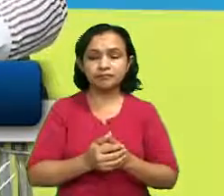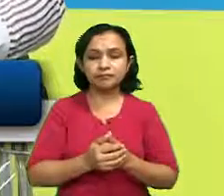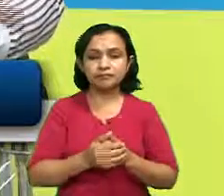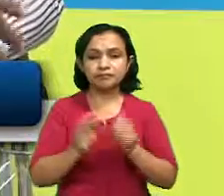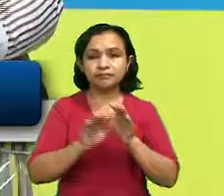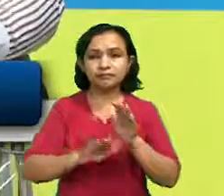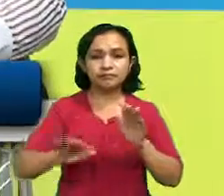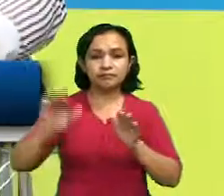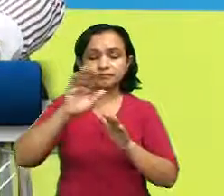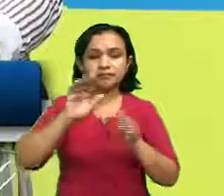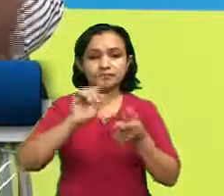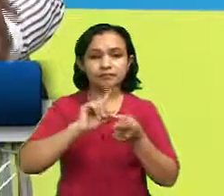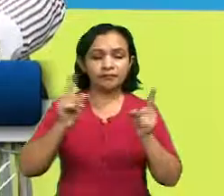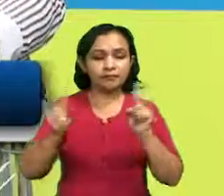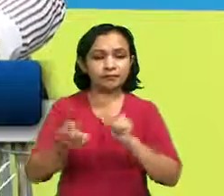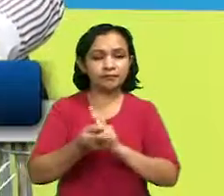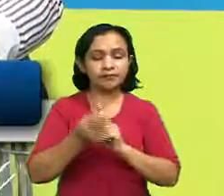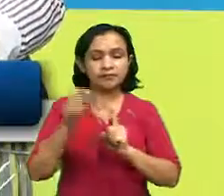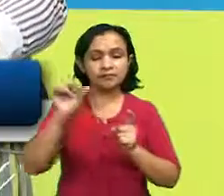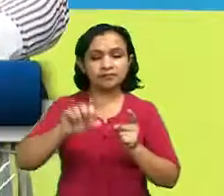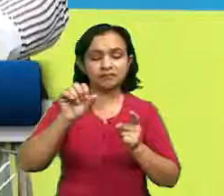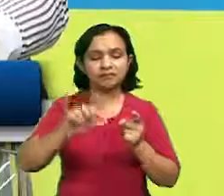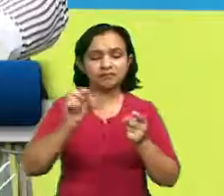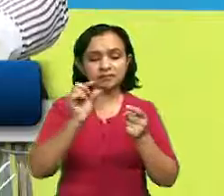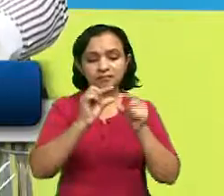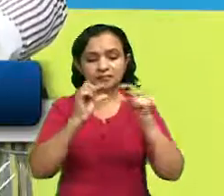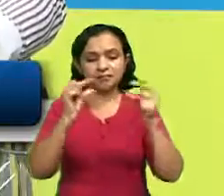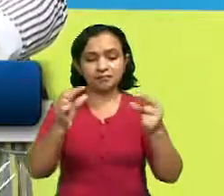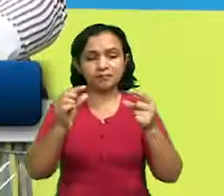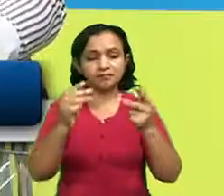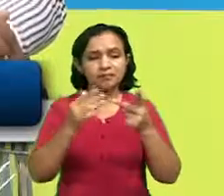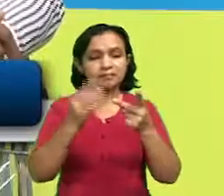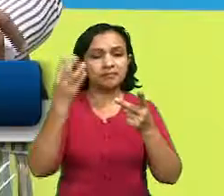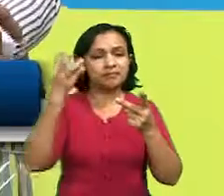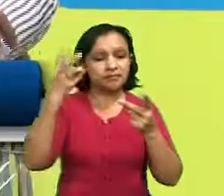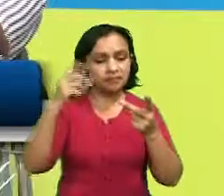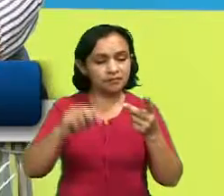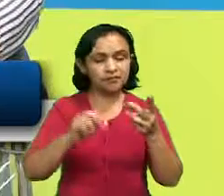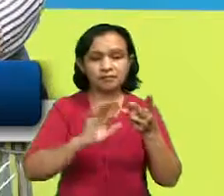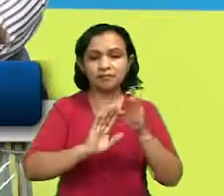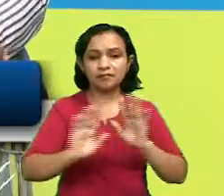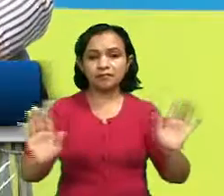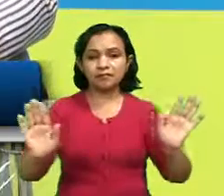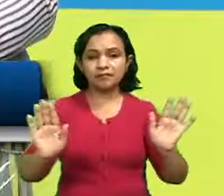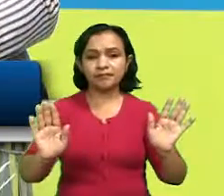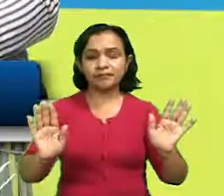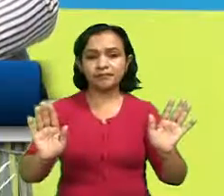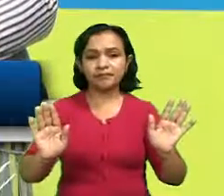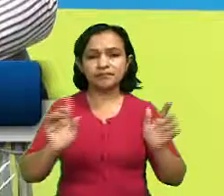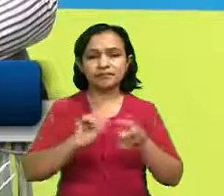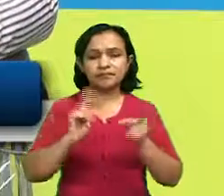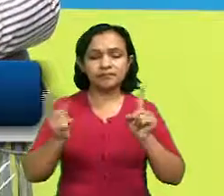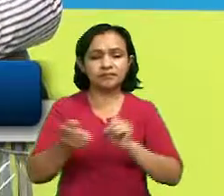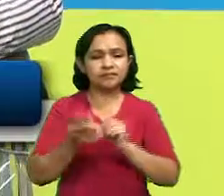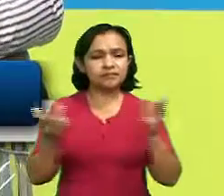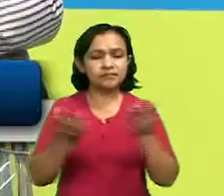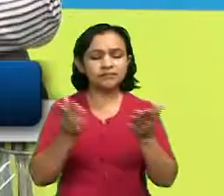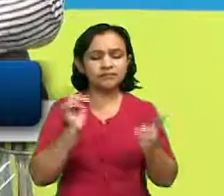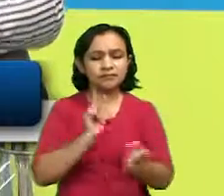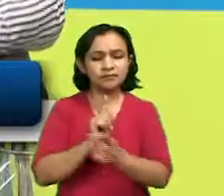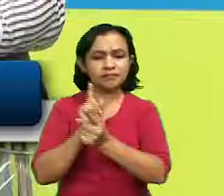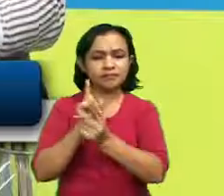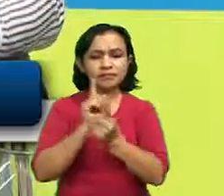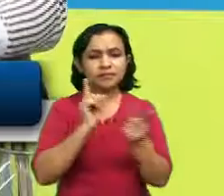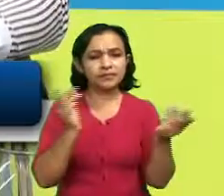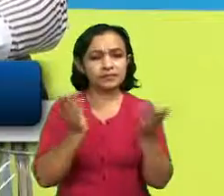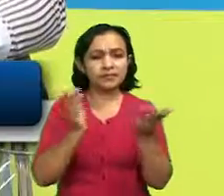Más que todo alterado, porque ya vencido hablamos de que la etiqueta, de la fecha de vencimiento, productos alterados, ¿cómo podemos